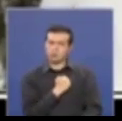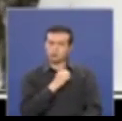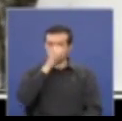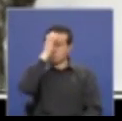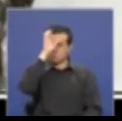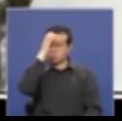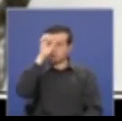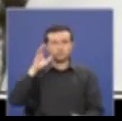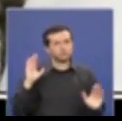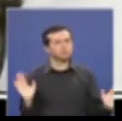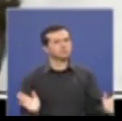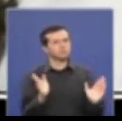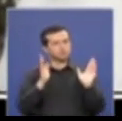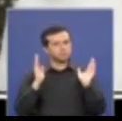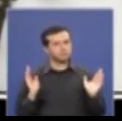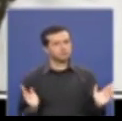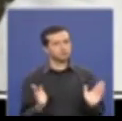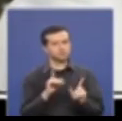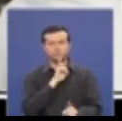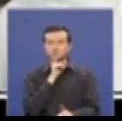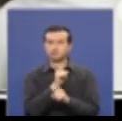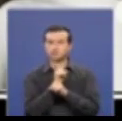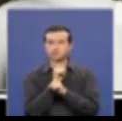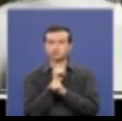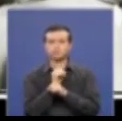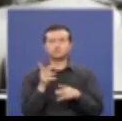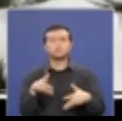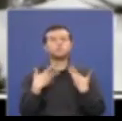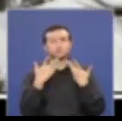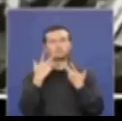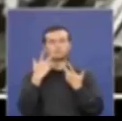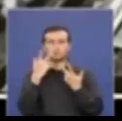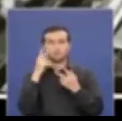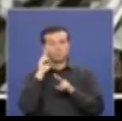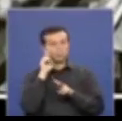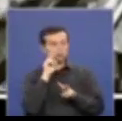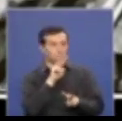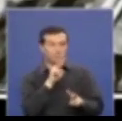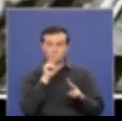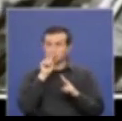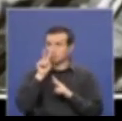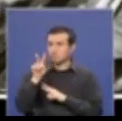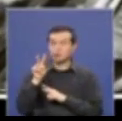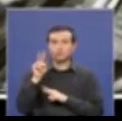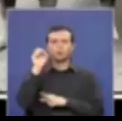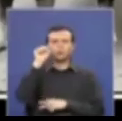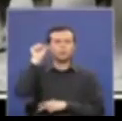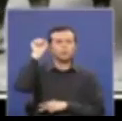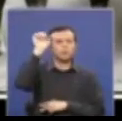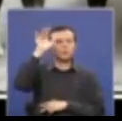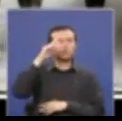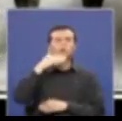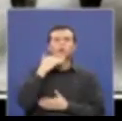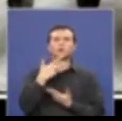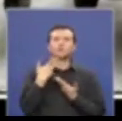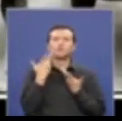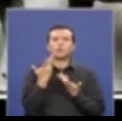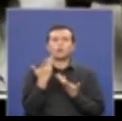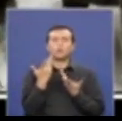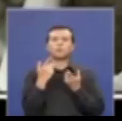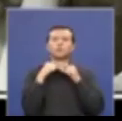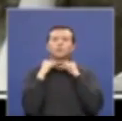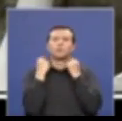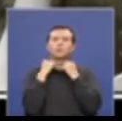Cultural, impulsó la nominación de la colección En la Mirada del Otro, acervo documental del Vicariato